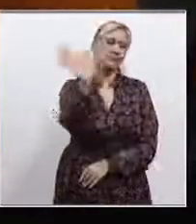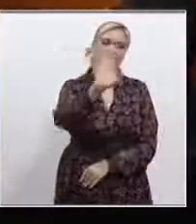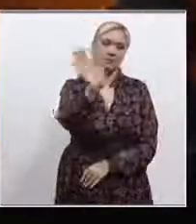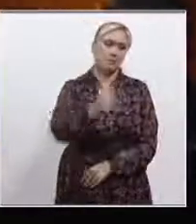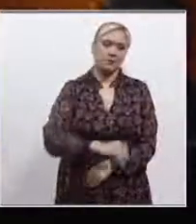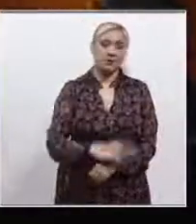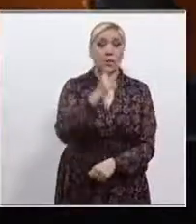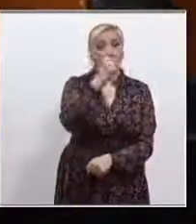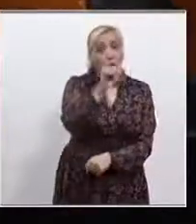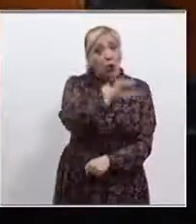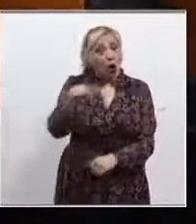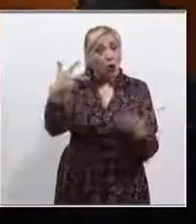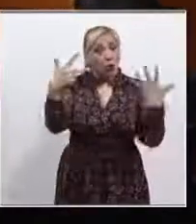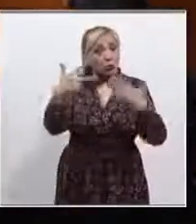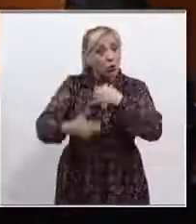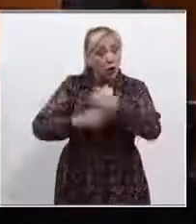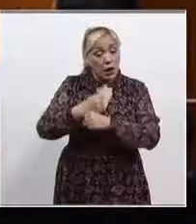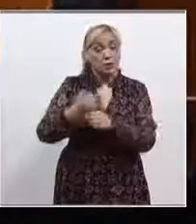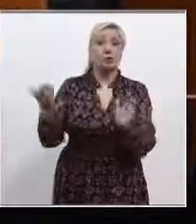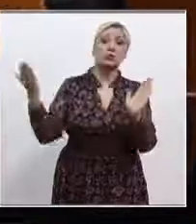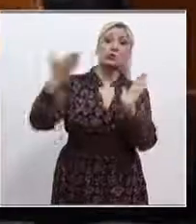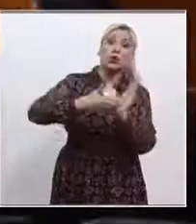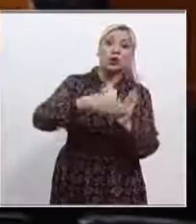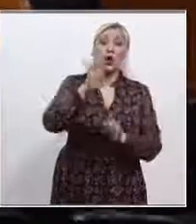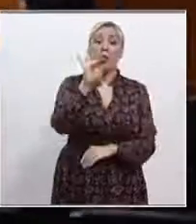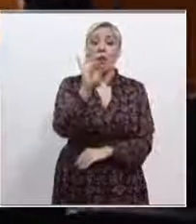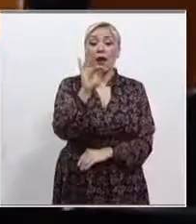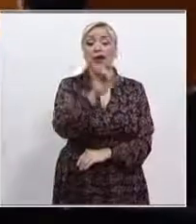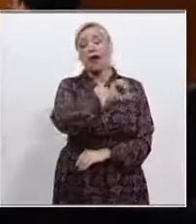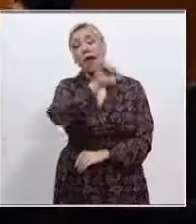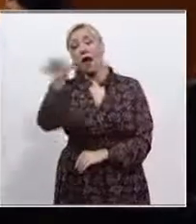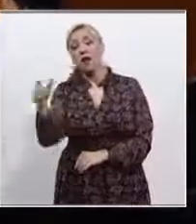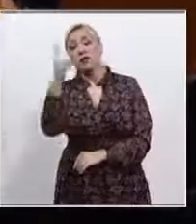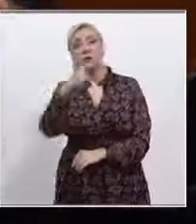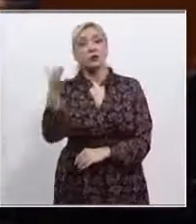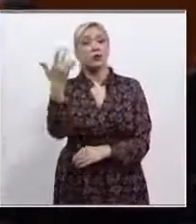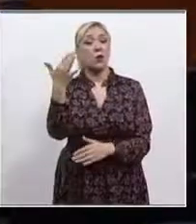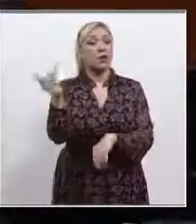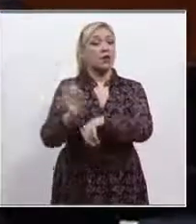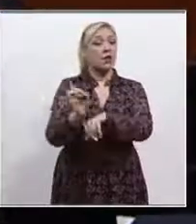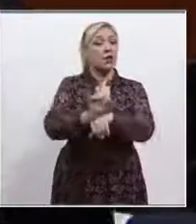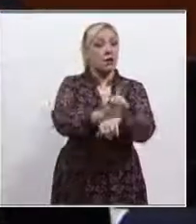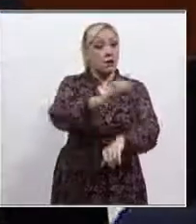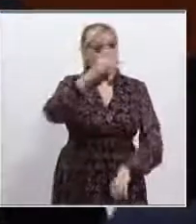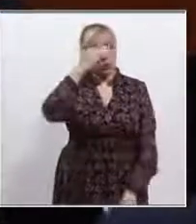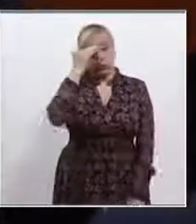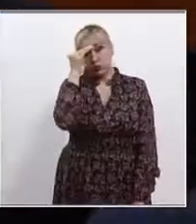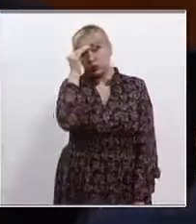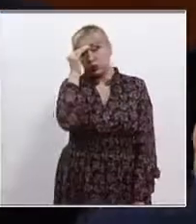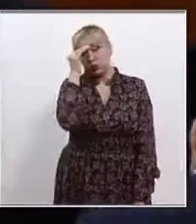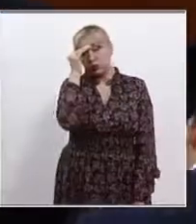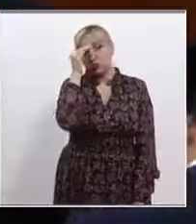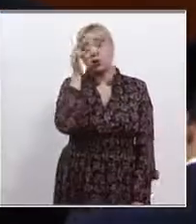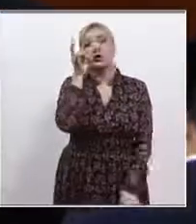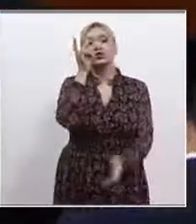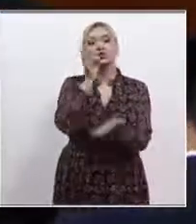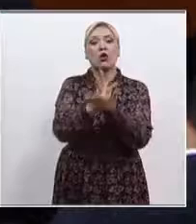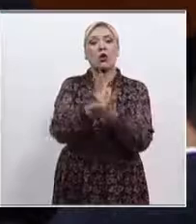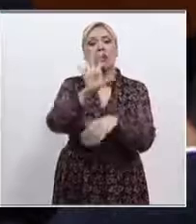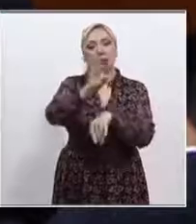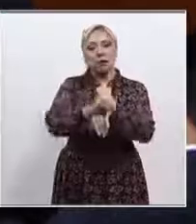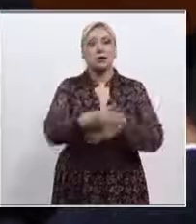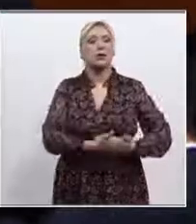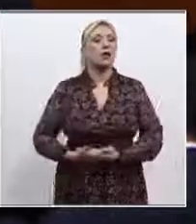prisión de 1 a 8 años y multa de 40 a 150 días. Las disposiciones solo permitían la interrupción del